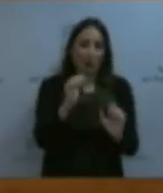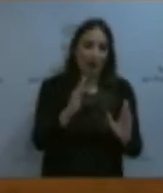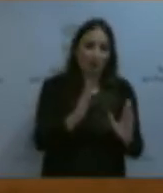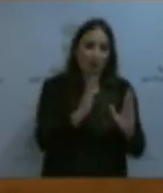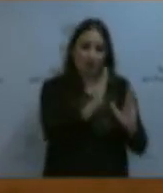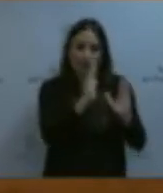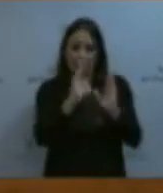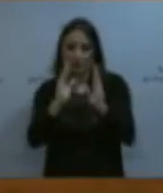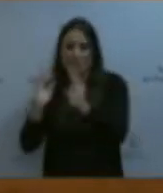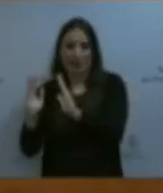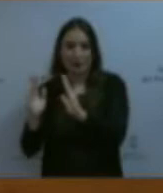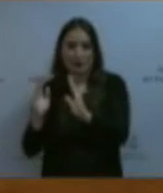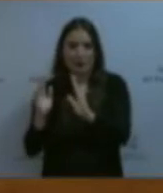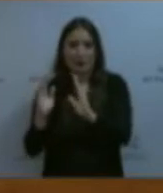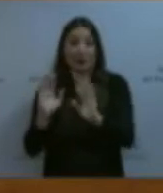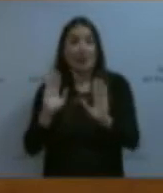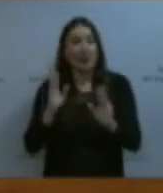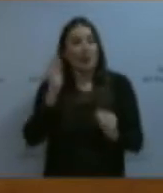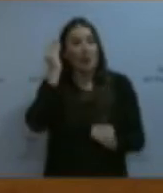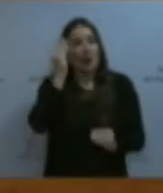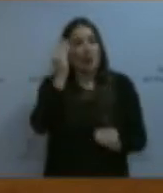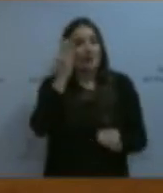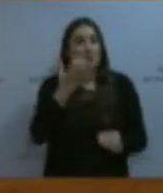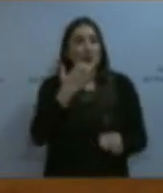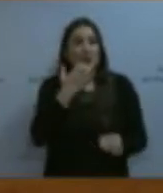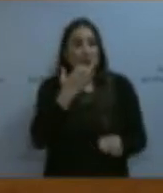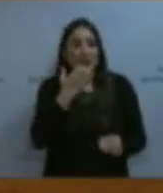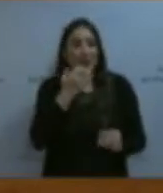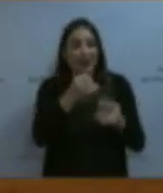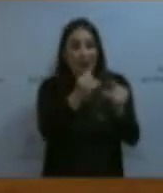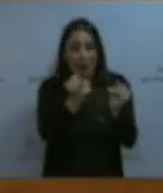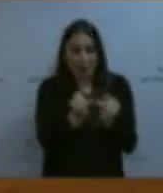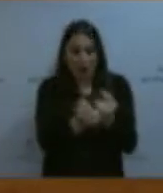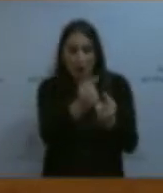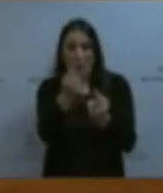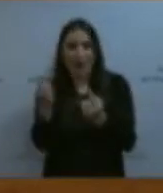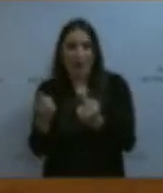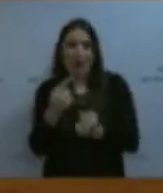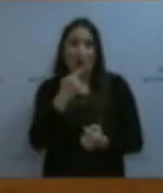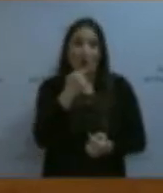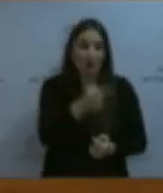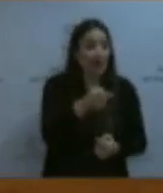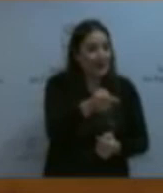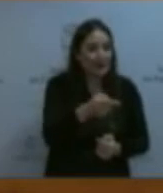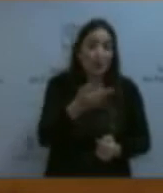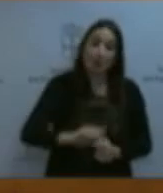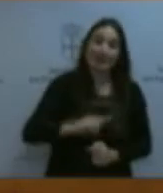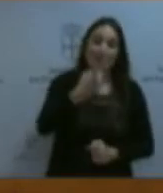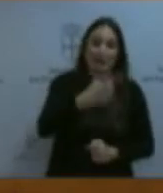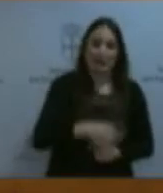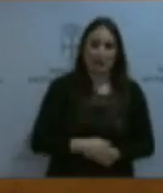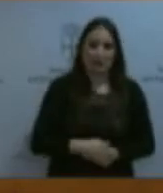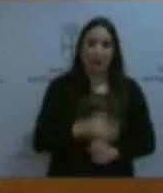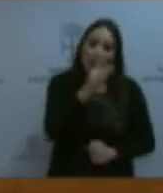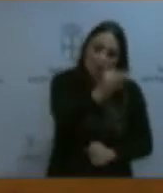fraccionamiento, pero creemos que ir diciendo en cada concello que son los más importantes y prometer a